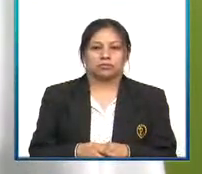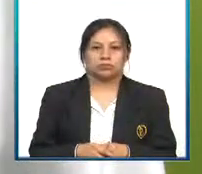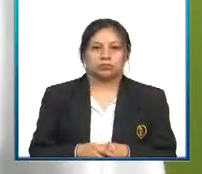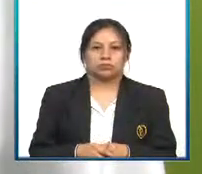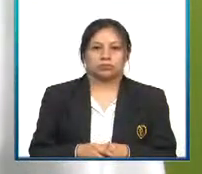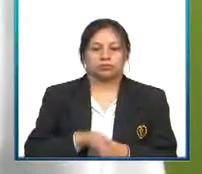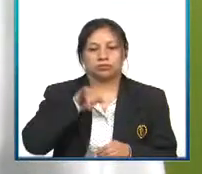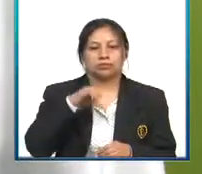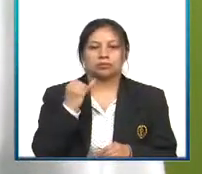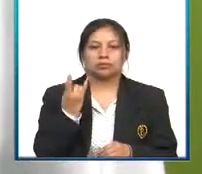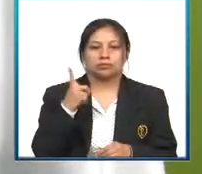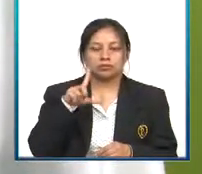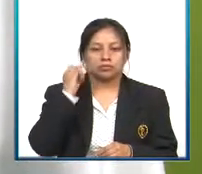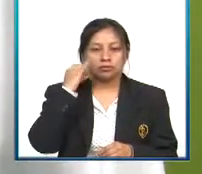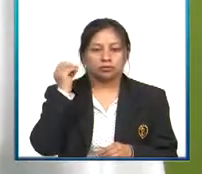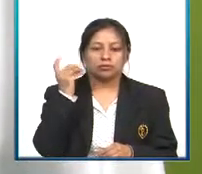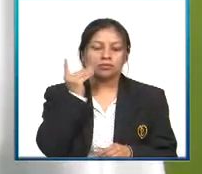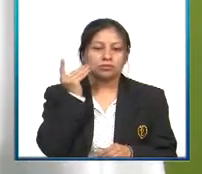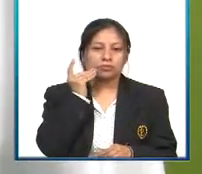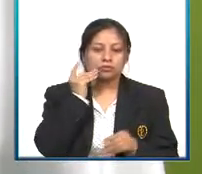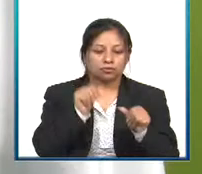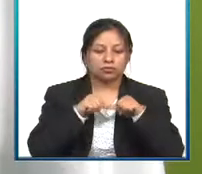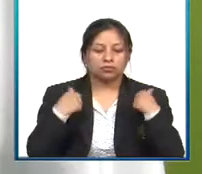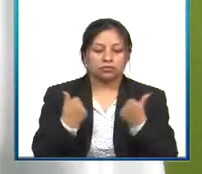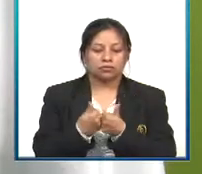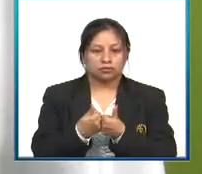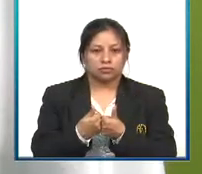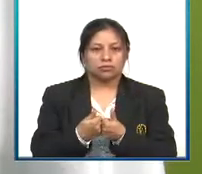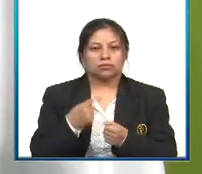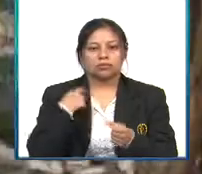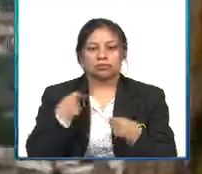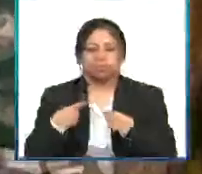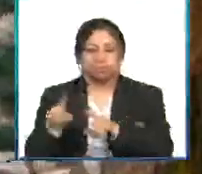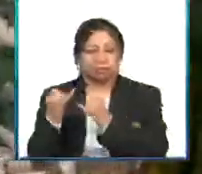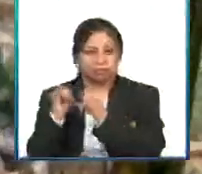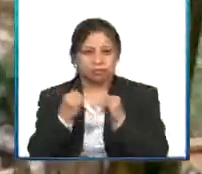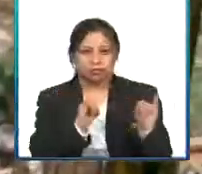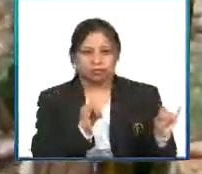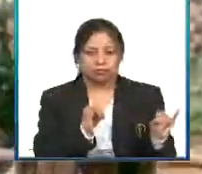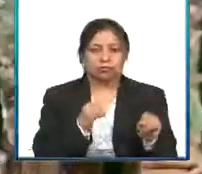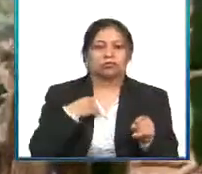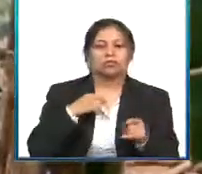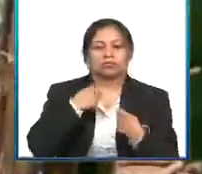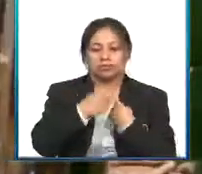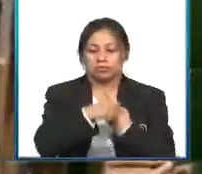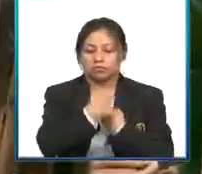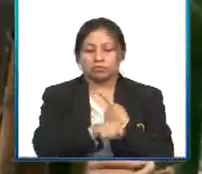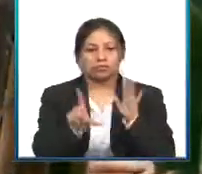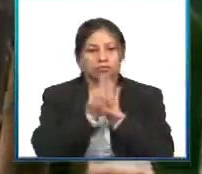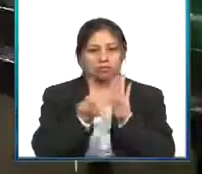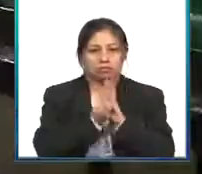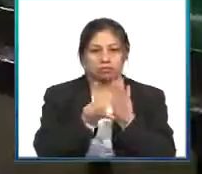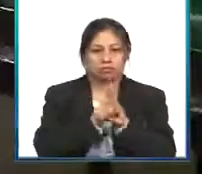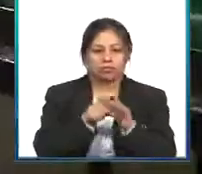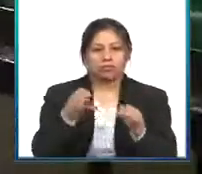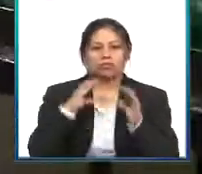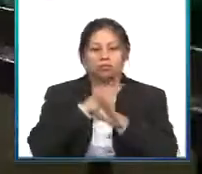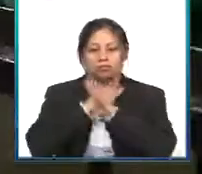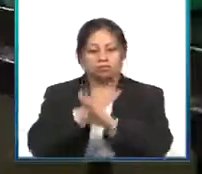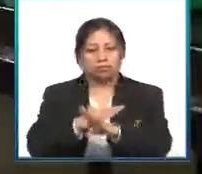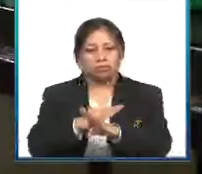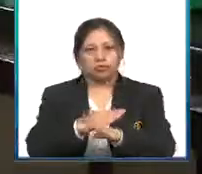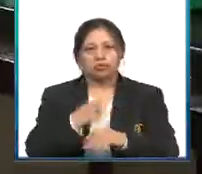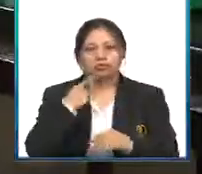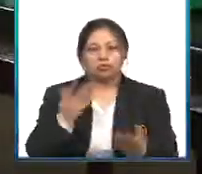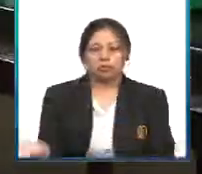Para Julio Mérida, director ejecutivo de la Asociación de Productores Independientes de Banano, la importancia de esta legislación es que asegura la